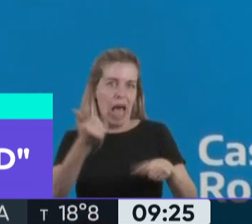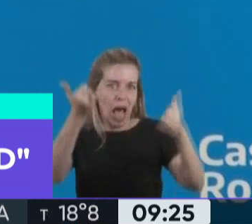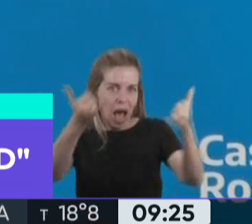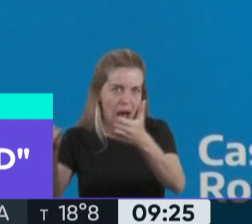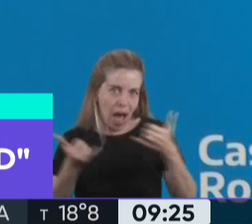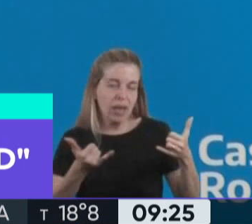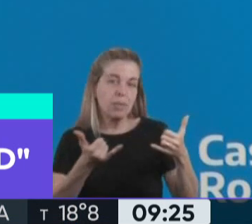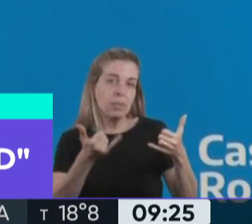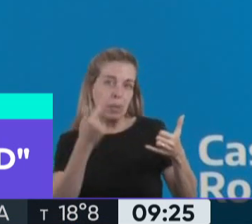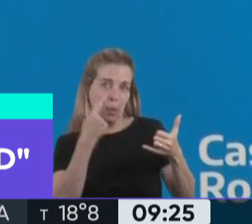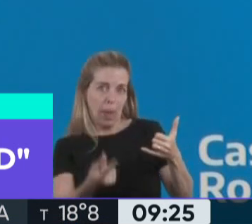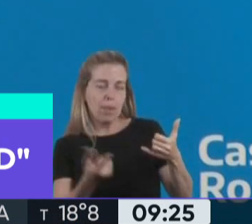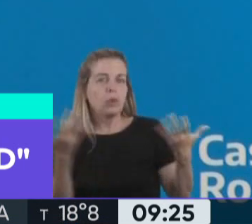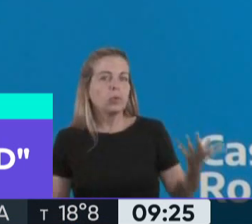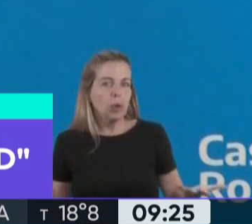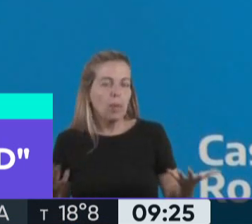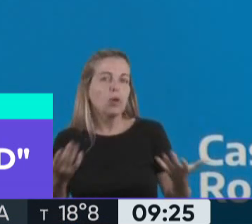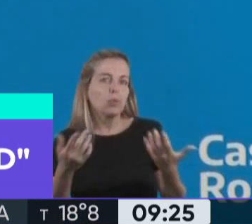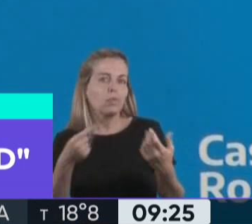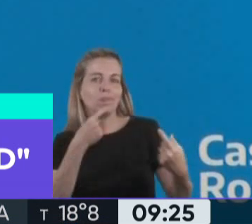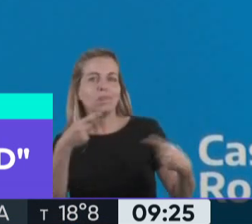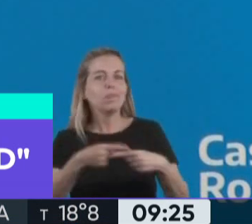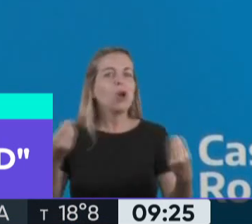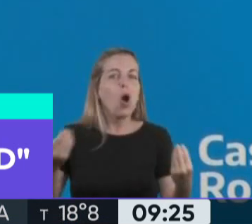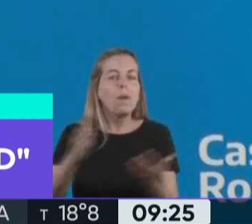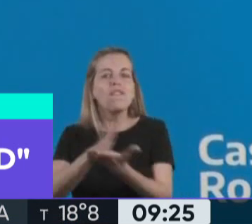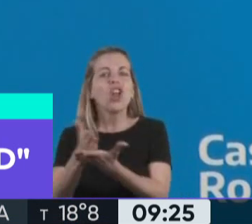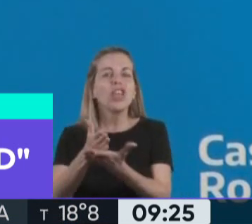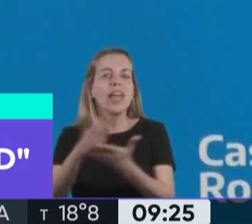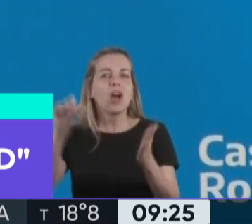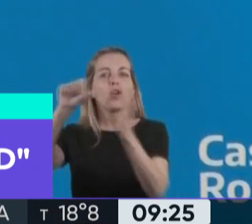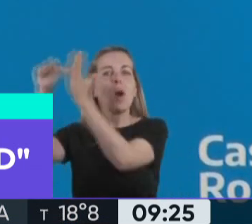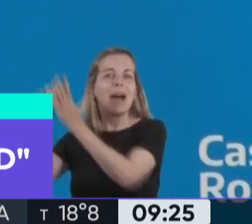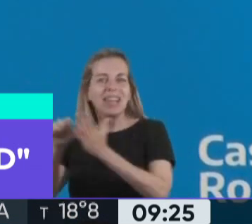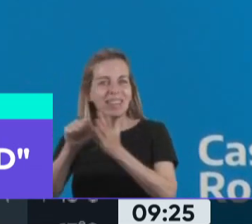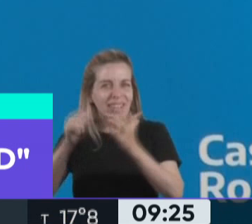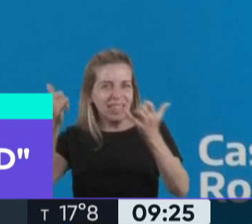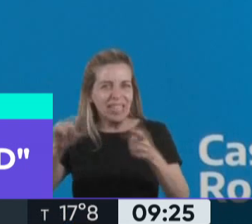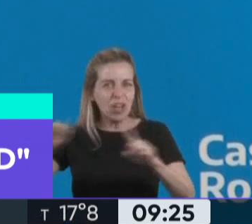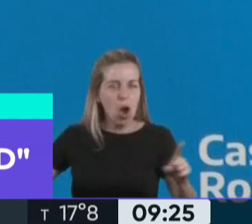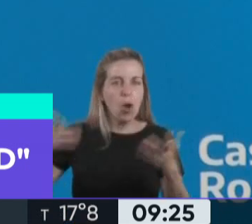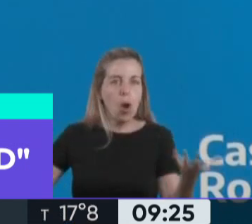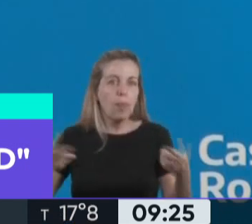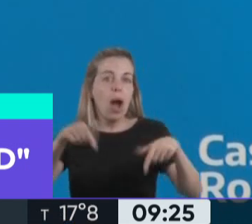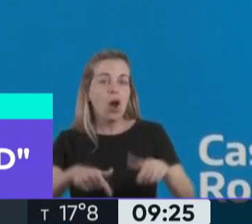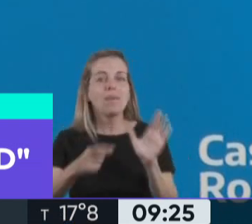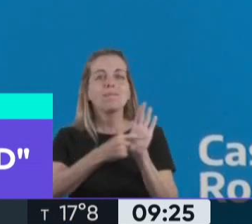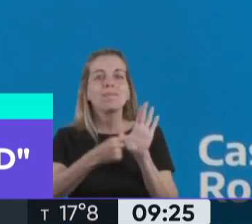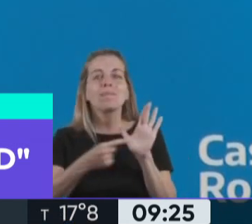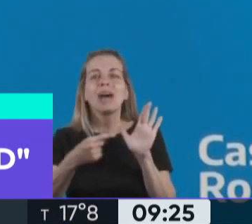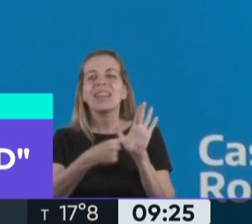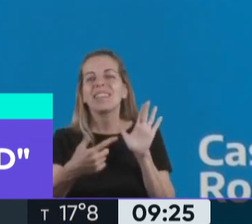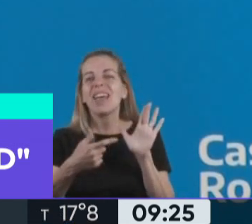viendo día a día, tenemos la discusión de los pasos fronterizos, cuáles abrimos, cuáles no abrimos, estamos instalando el pase sanitario, estamos volviendo